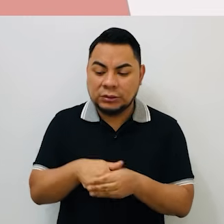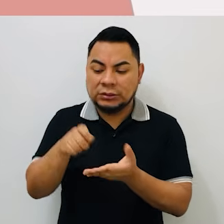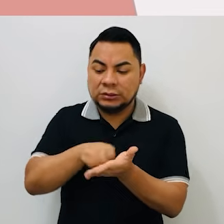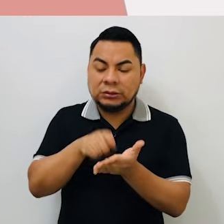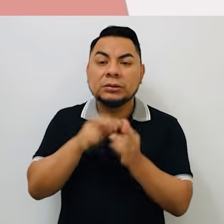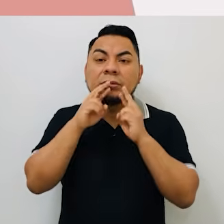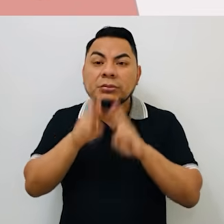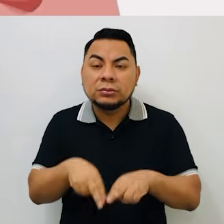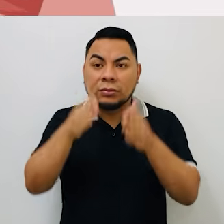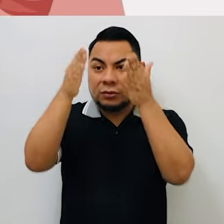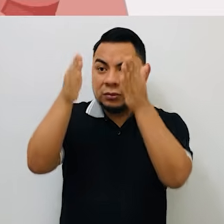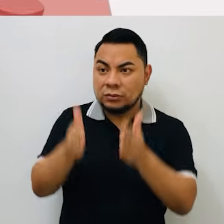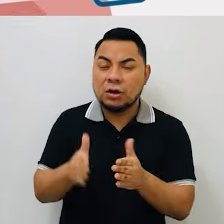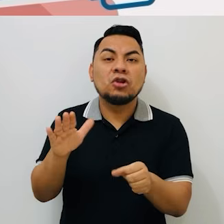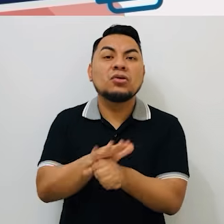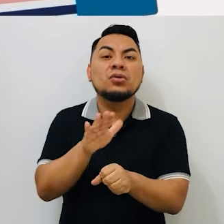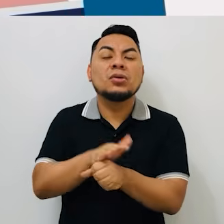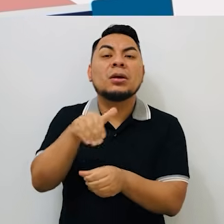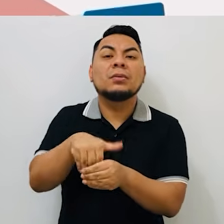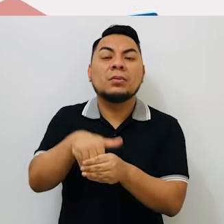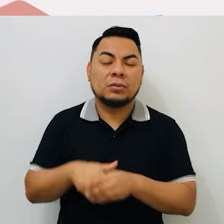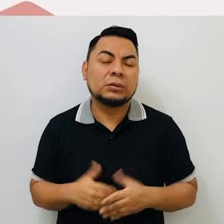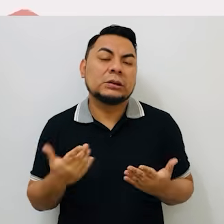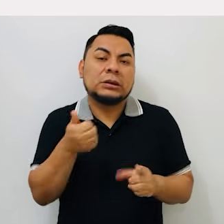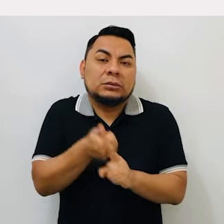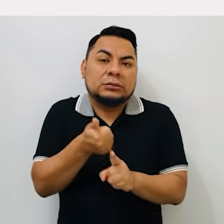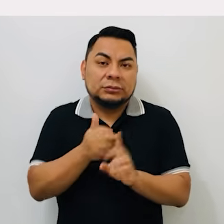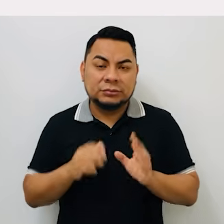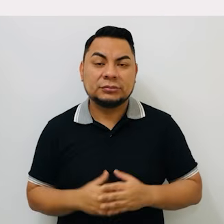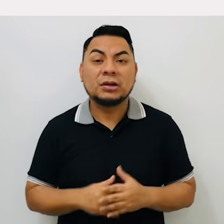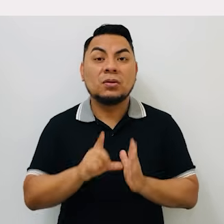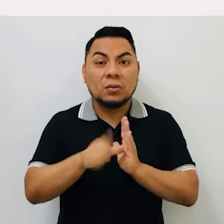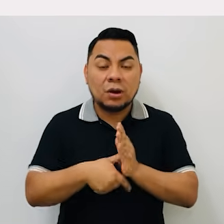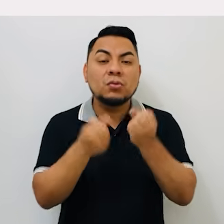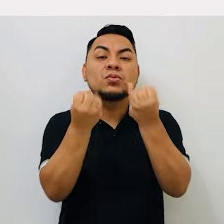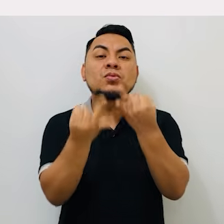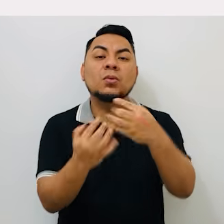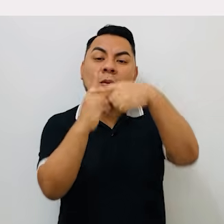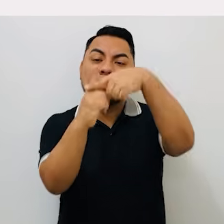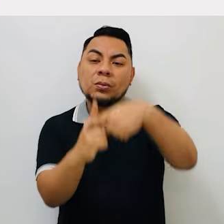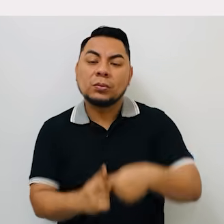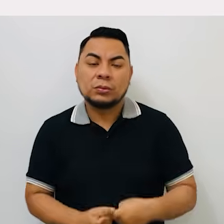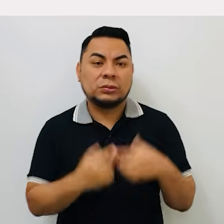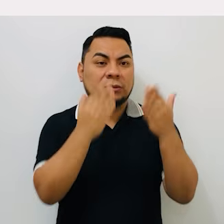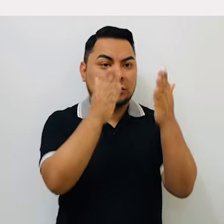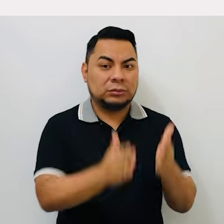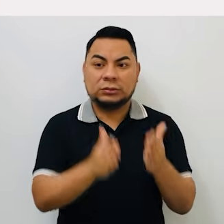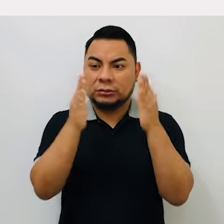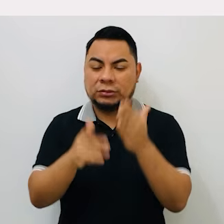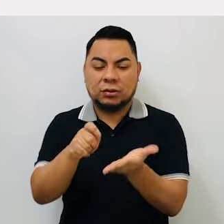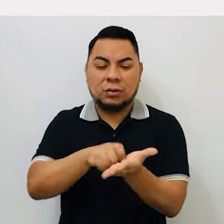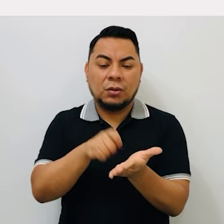votos y se escribe el resultado en la columna total de votos, según corresponda. Luego se suman los totales de cada